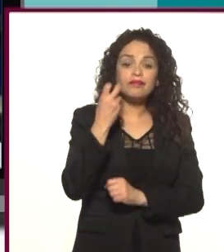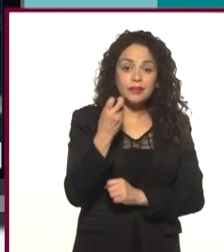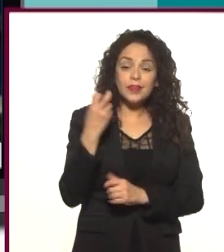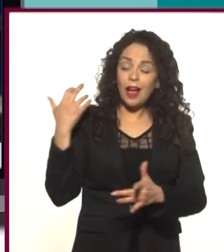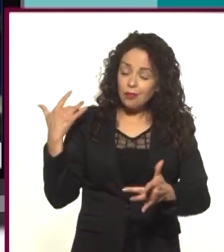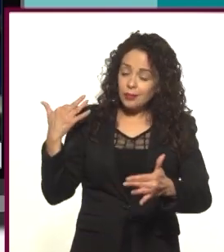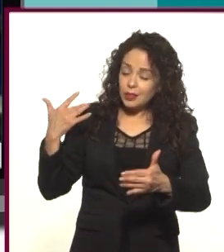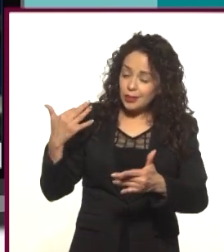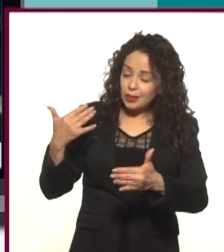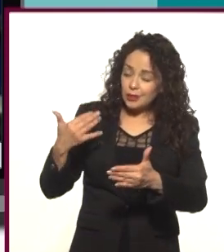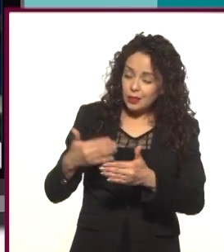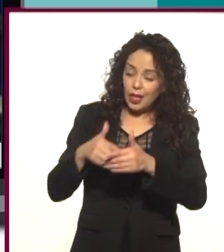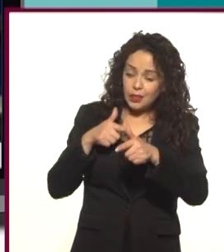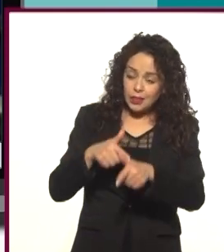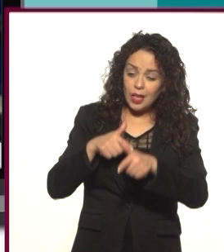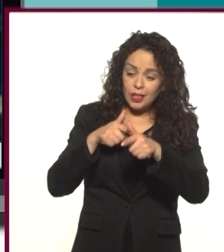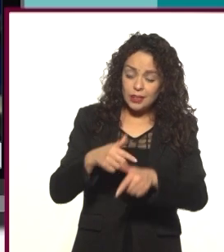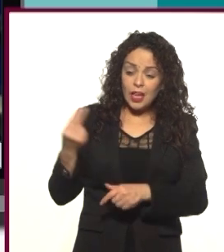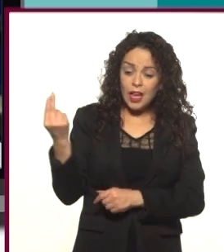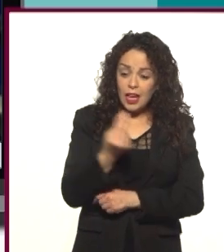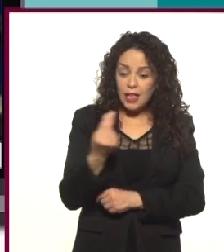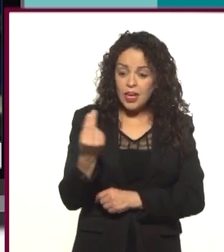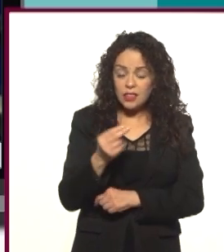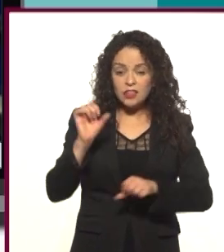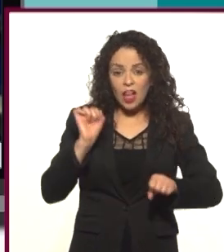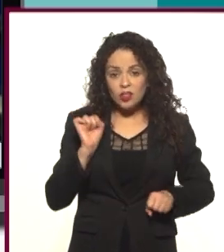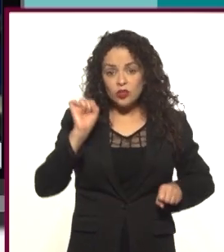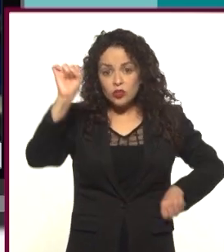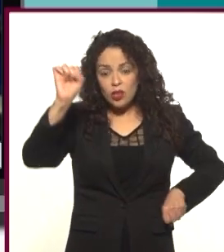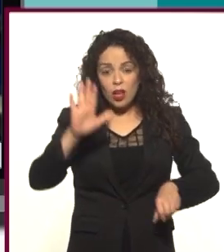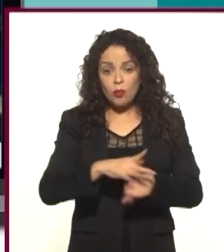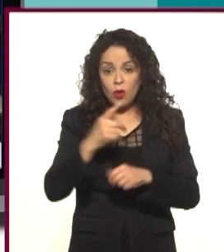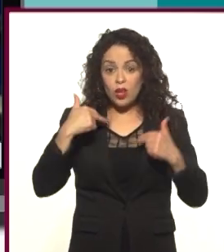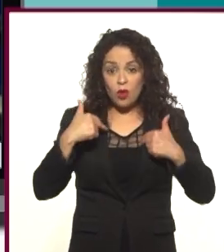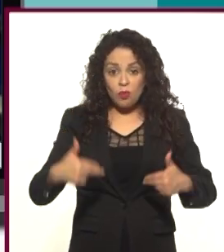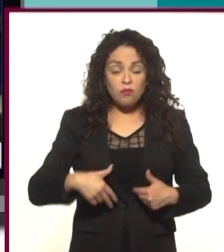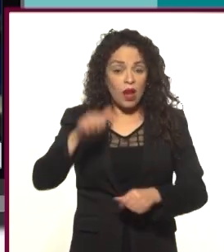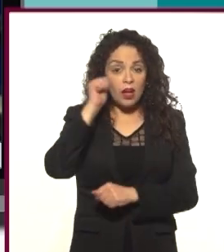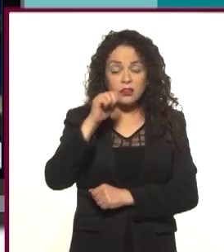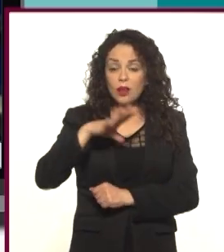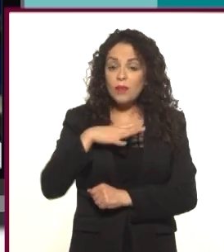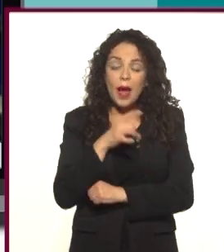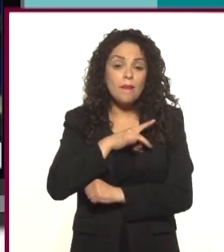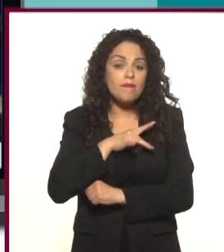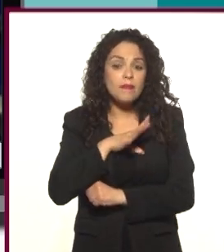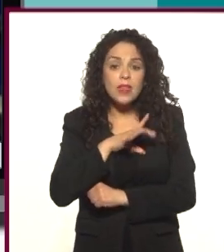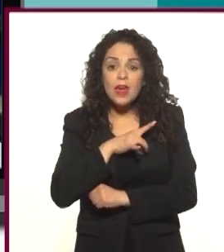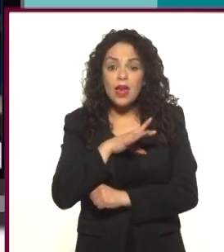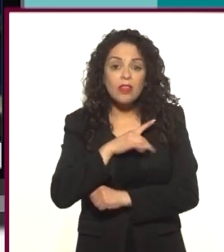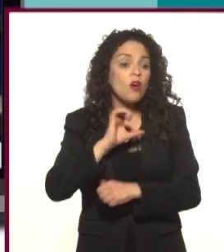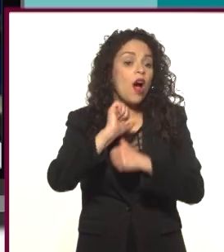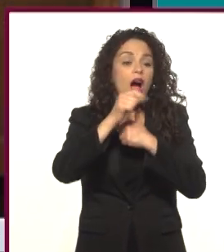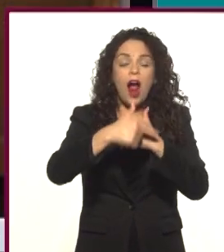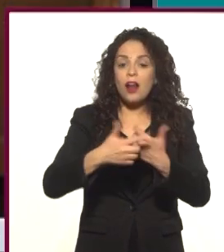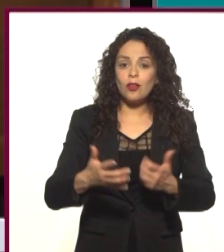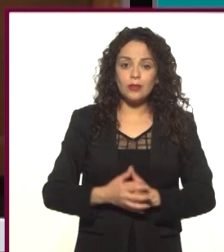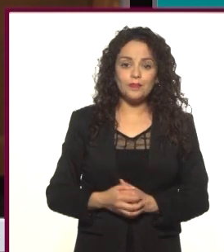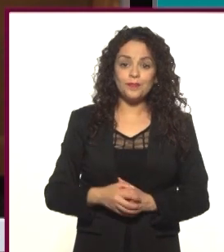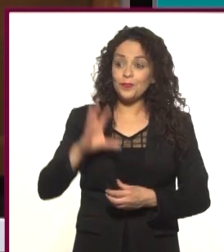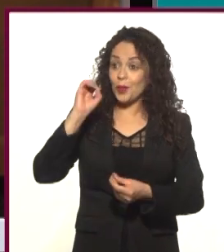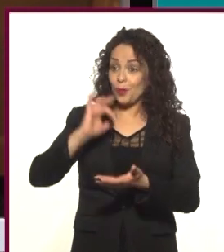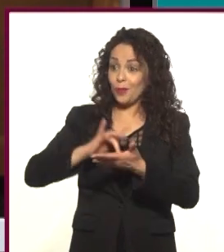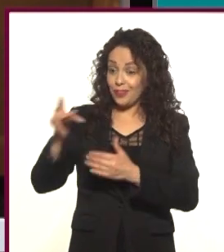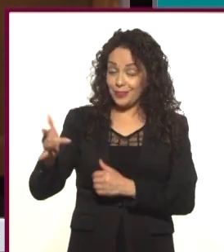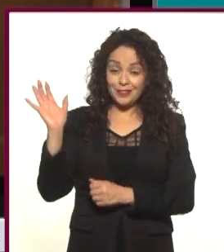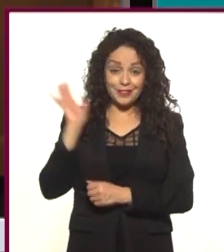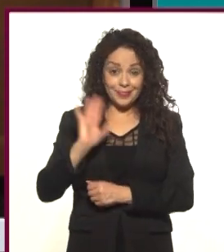Entonces, vamos a seguir necesitando a los héroes porque el ser humano nunca va a dejar de tener miedo, siempre le vamos a tener miedo a algo.